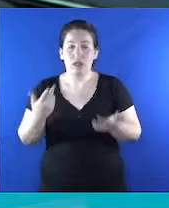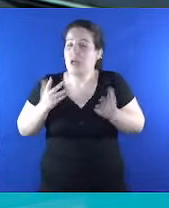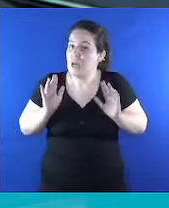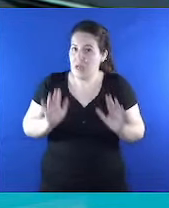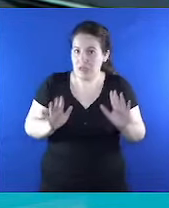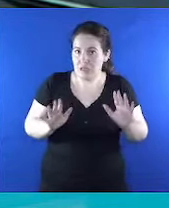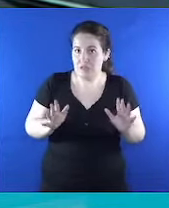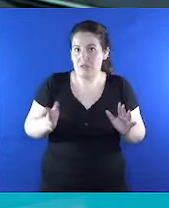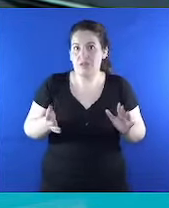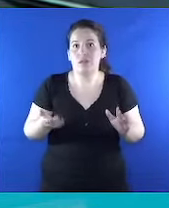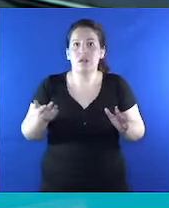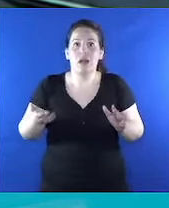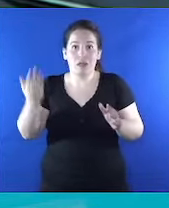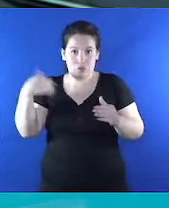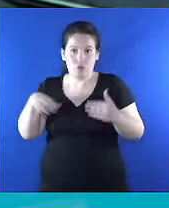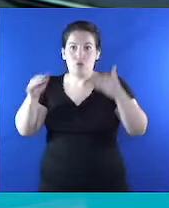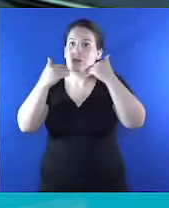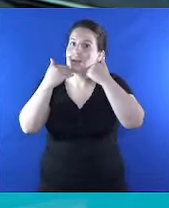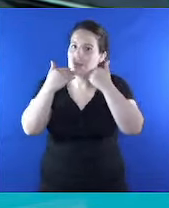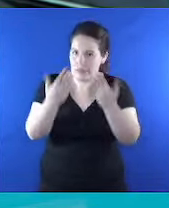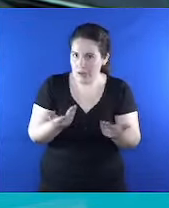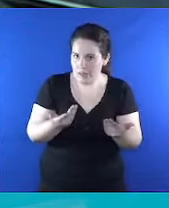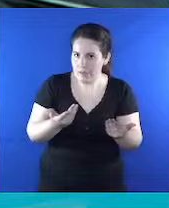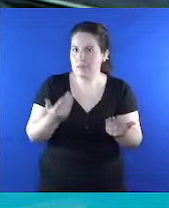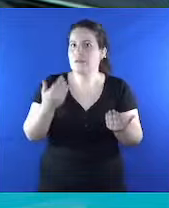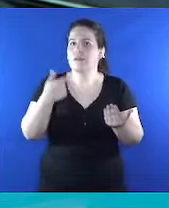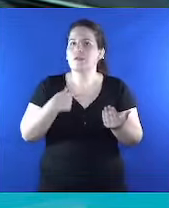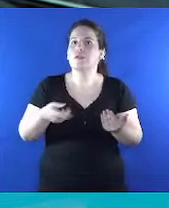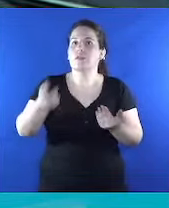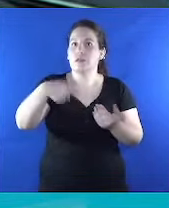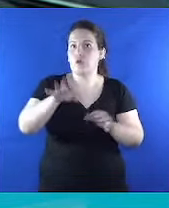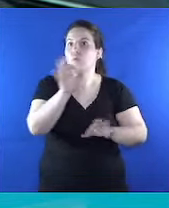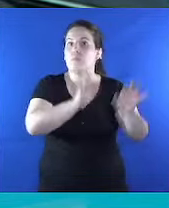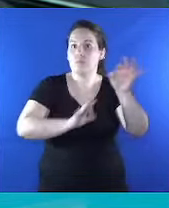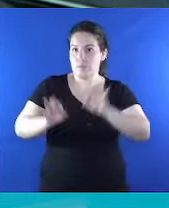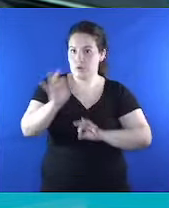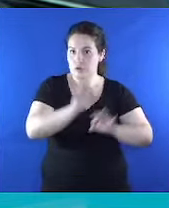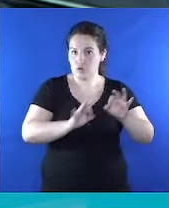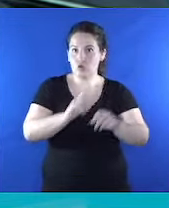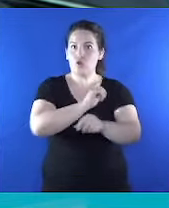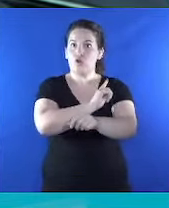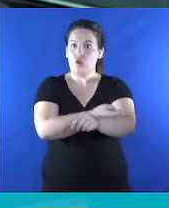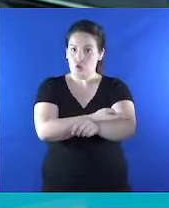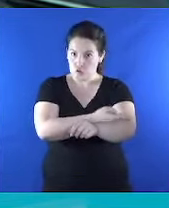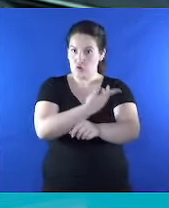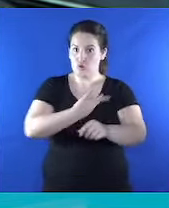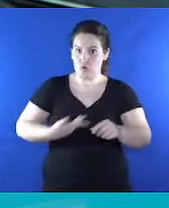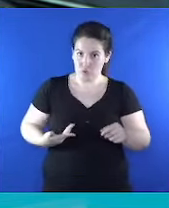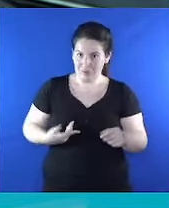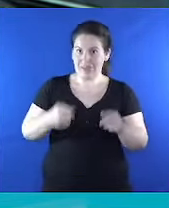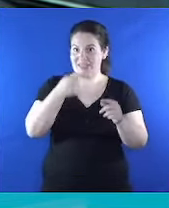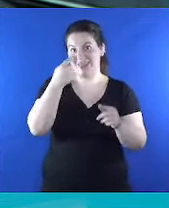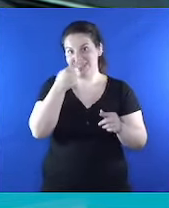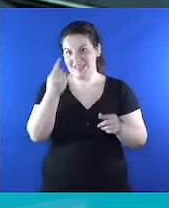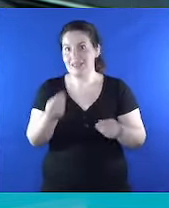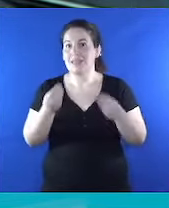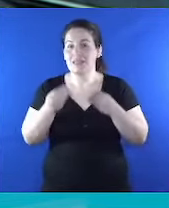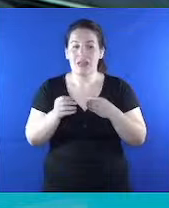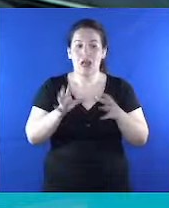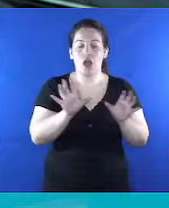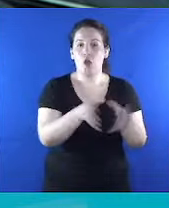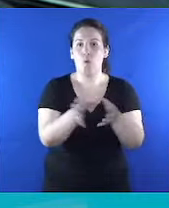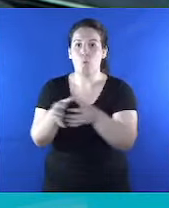principio agradecí la posibilidad que dieron de que un proyecto que El Ejecutivo tenía sumo interés que se trate que es que todos los